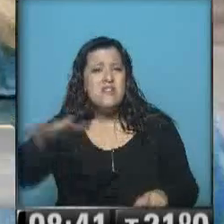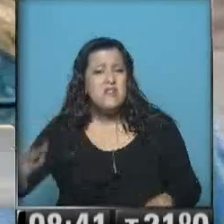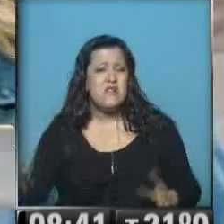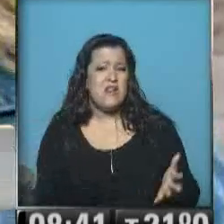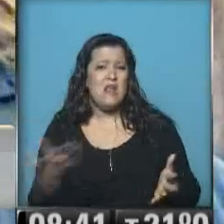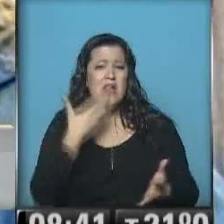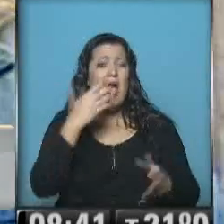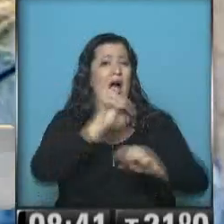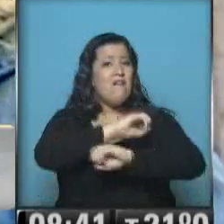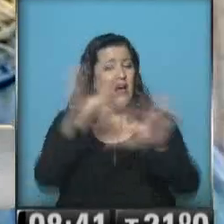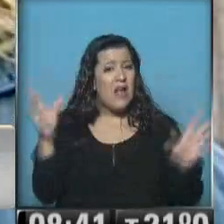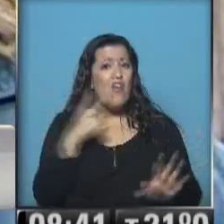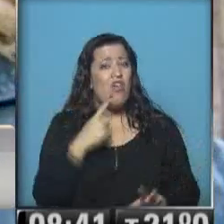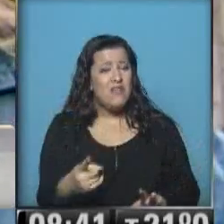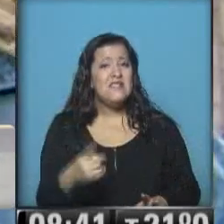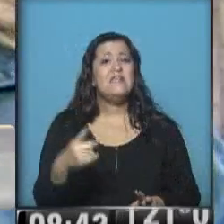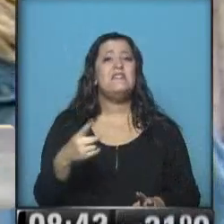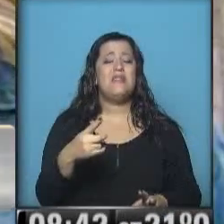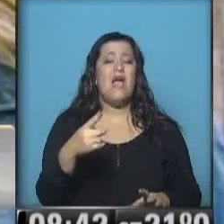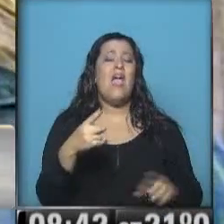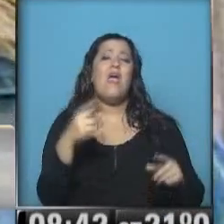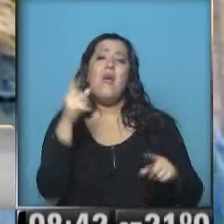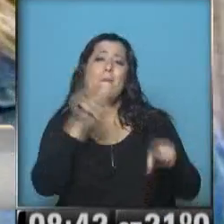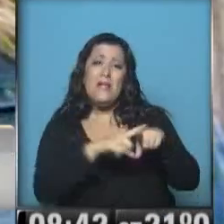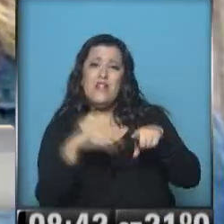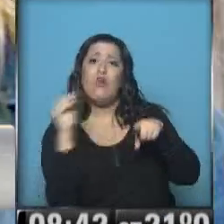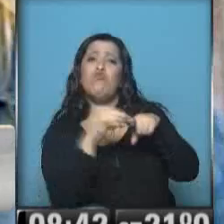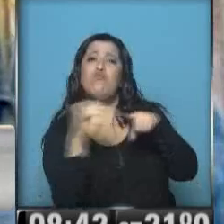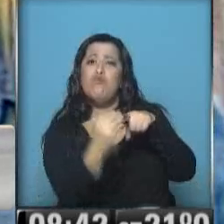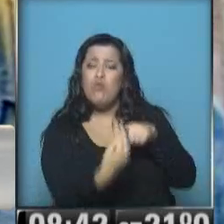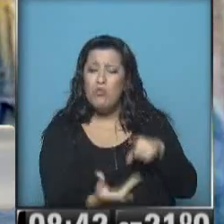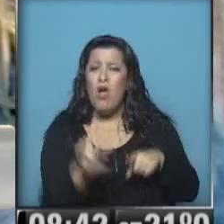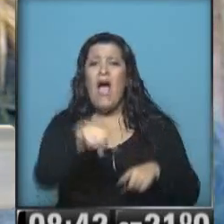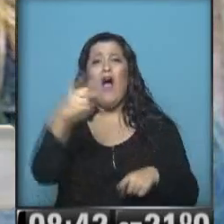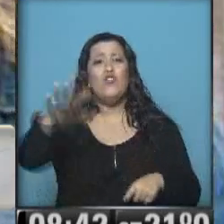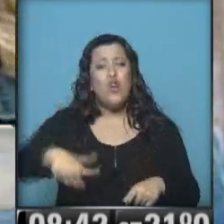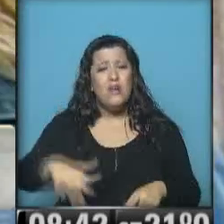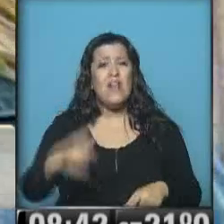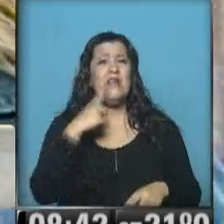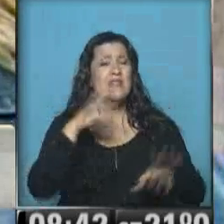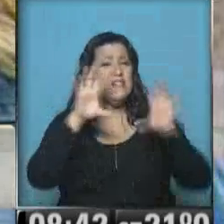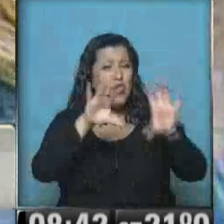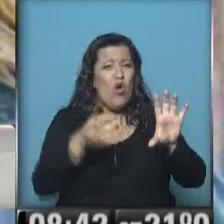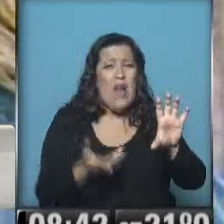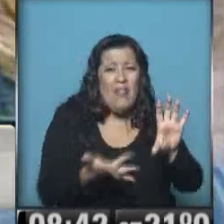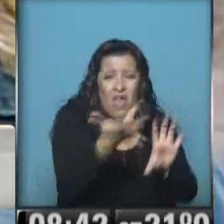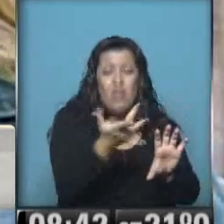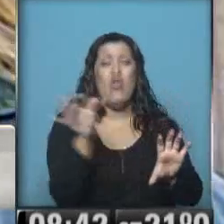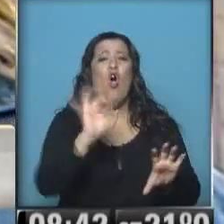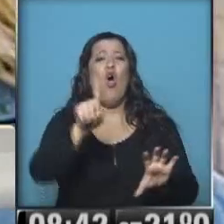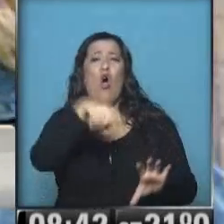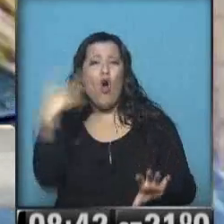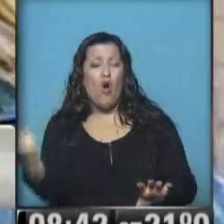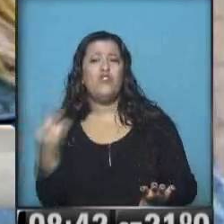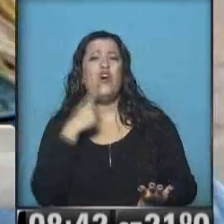lo claramente el edad y selene me dio besos en el pitito a otros niveles ha metido al dedo en la cola hay otro en el que le mandaron a hacer